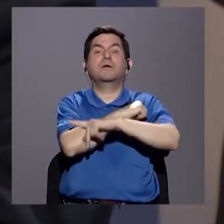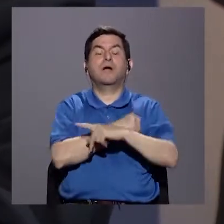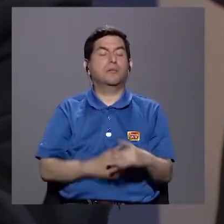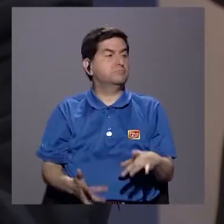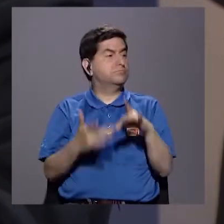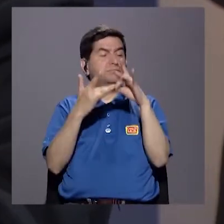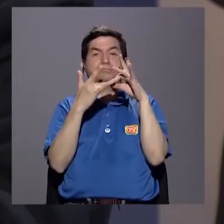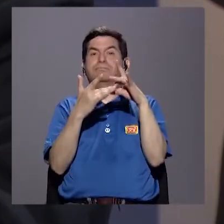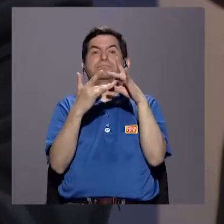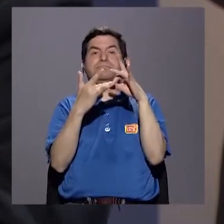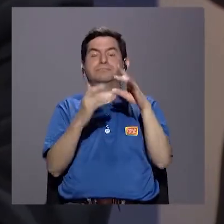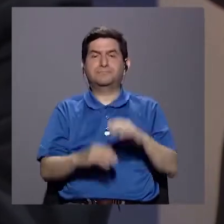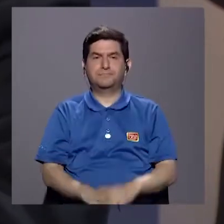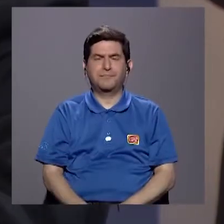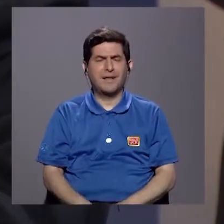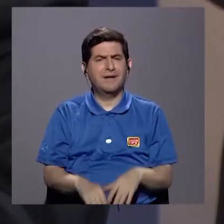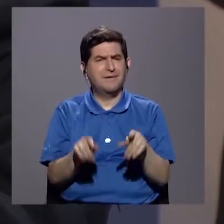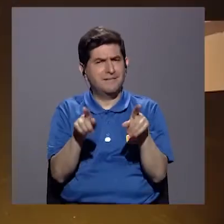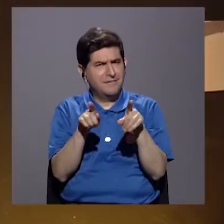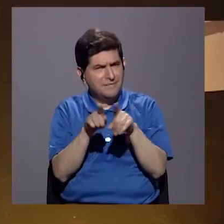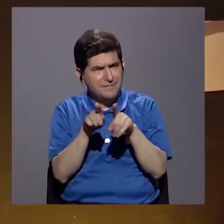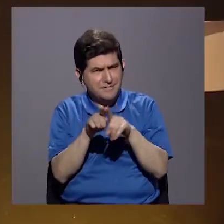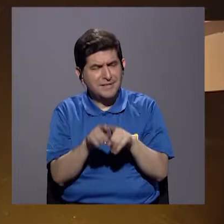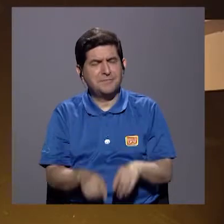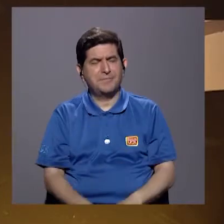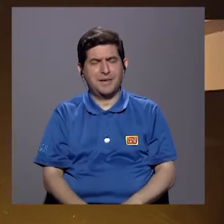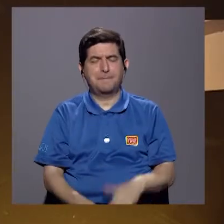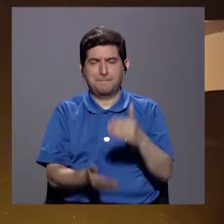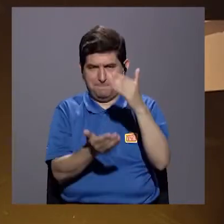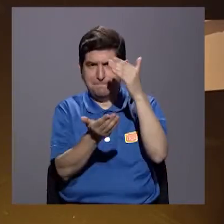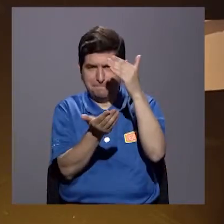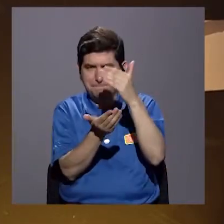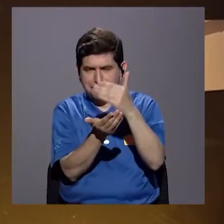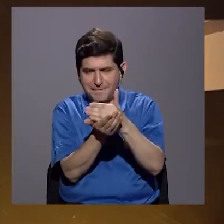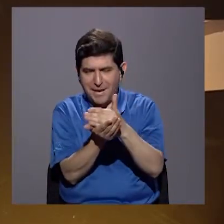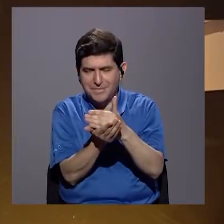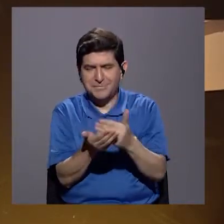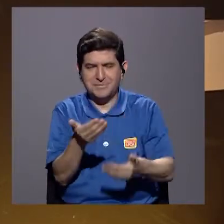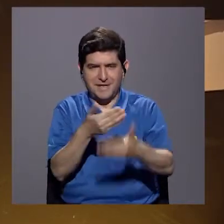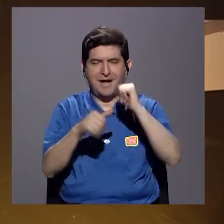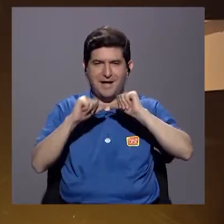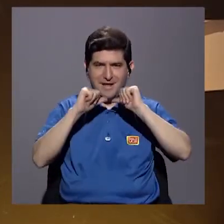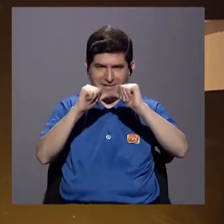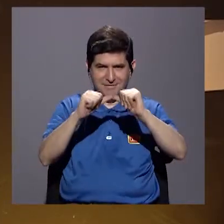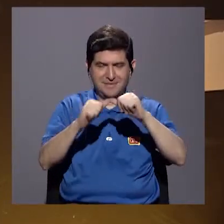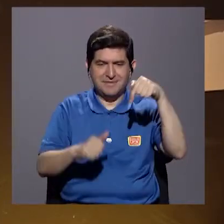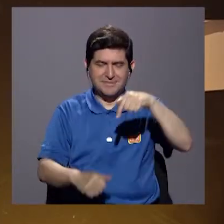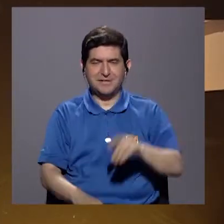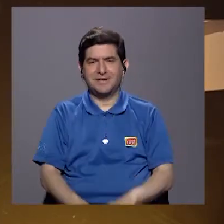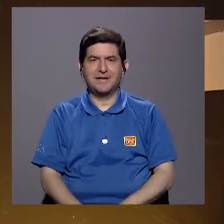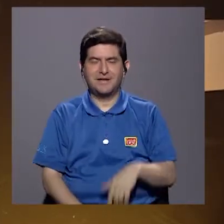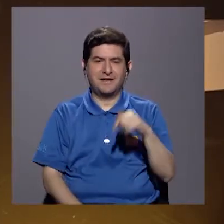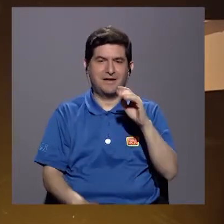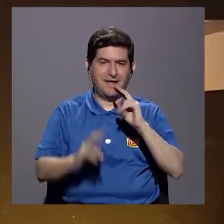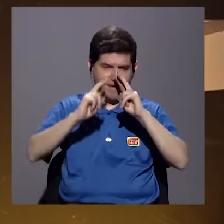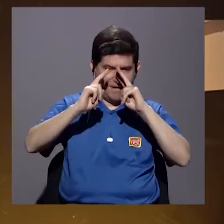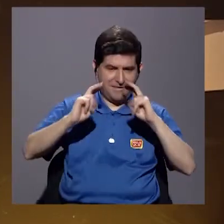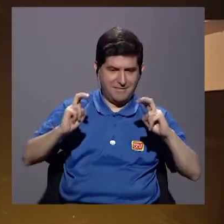histórica del país es única. También, don Eduardo, y vamos a ir a una pausa antes de continuar